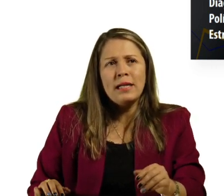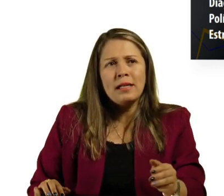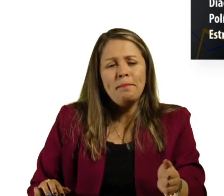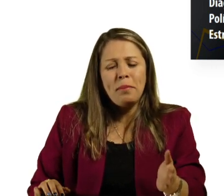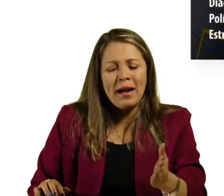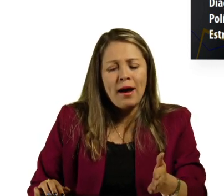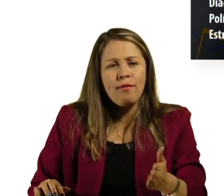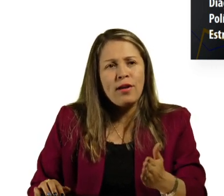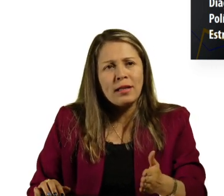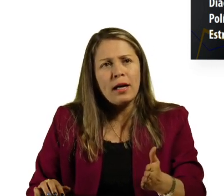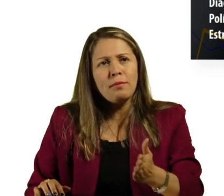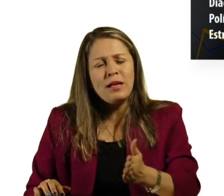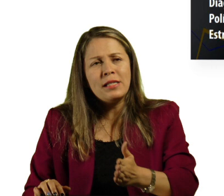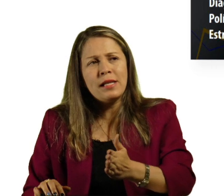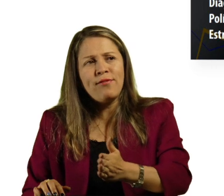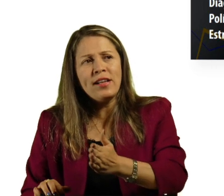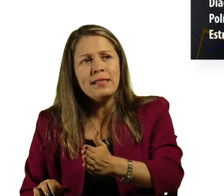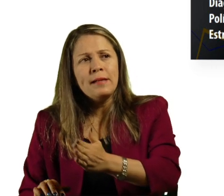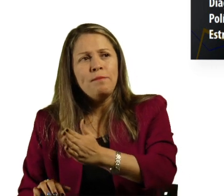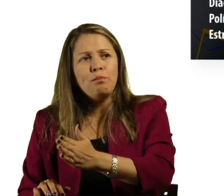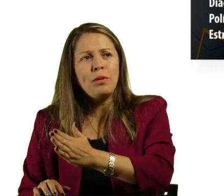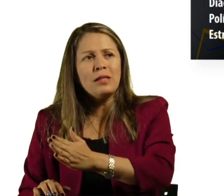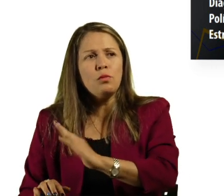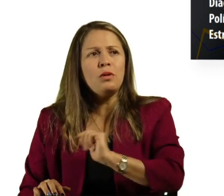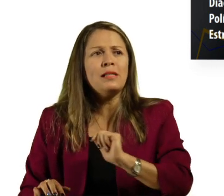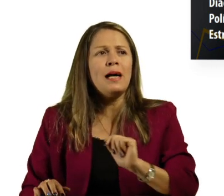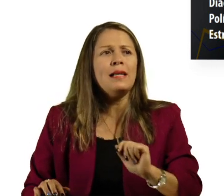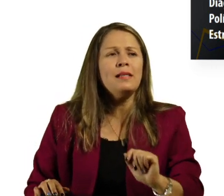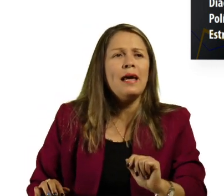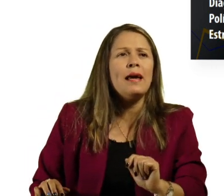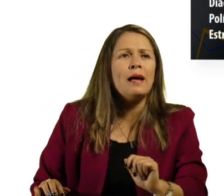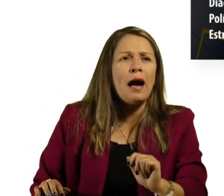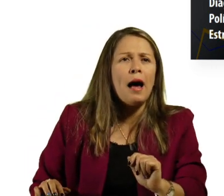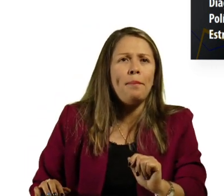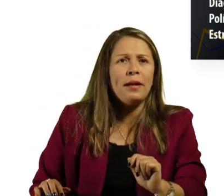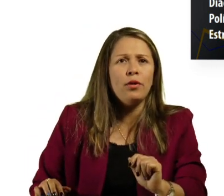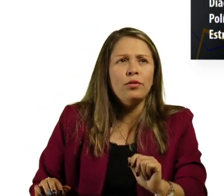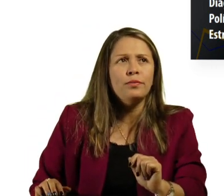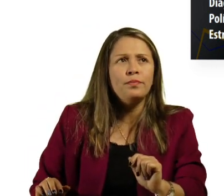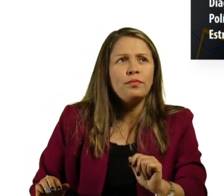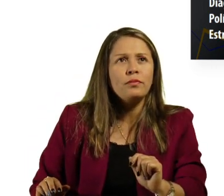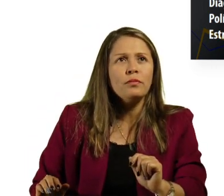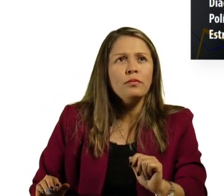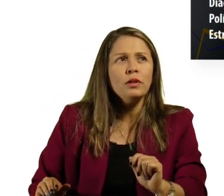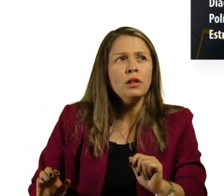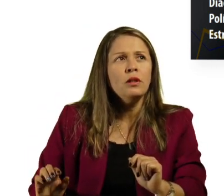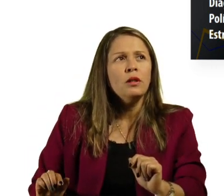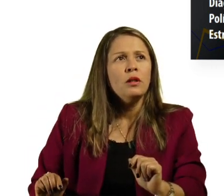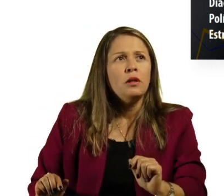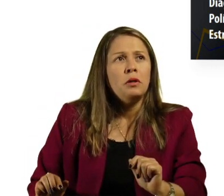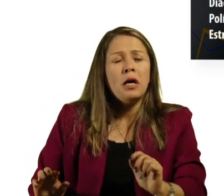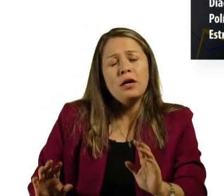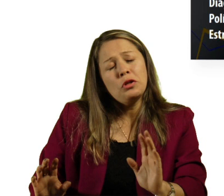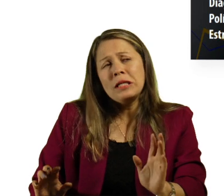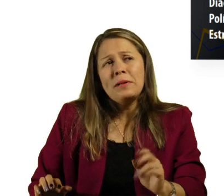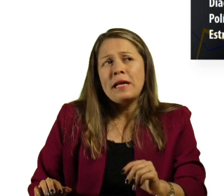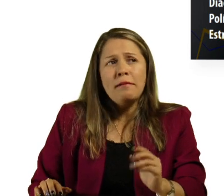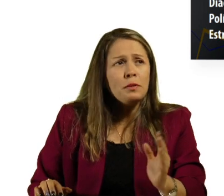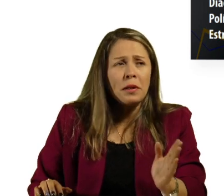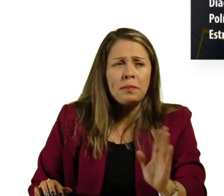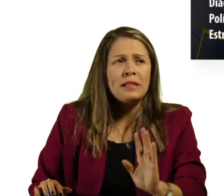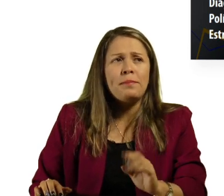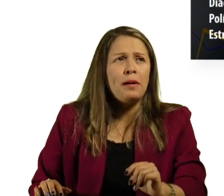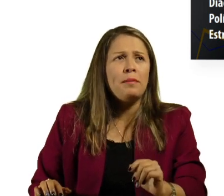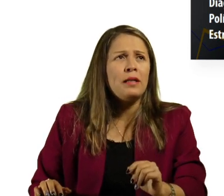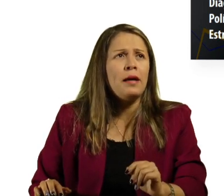se utilizan para afectar mis cifras presupuestales en cada periodo. Hay otras